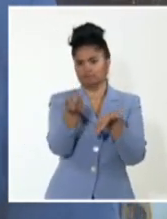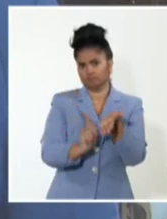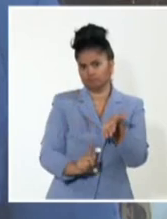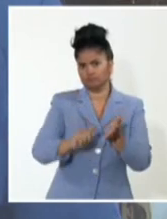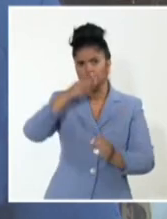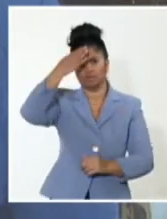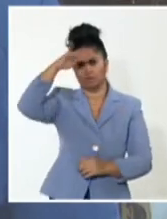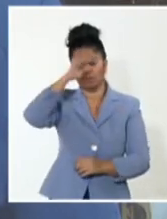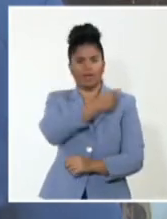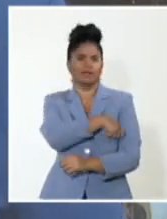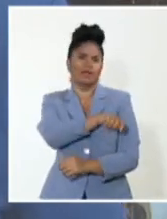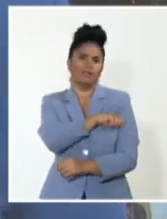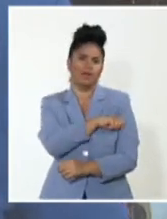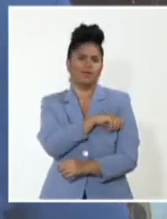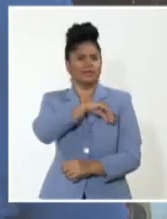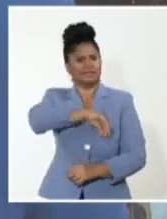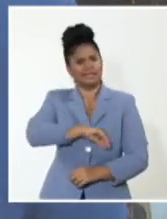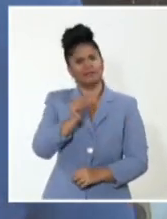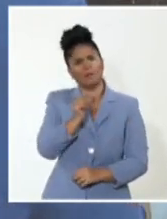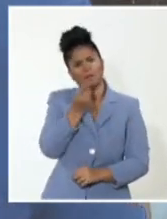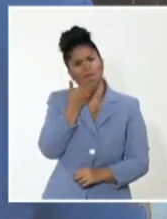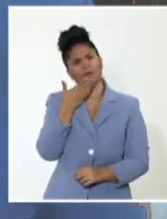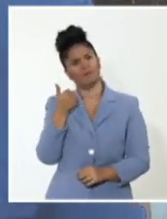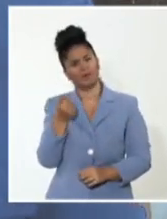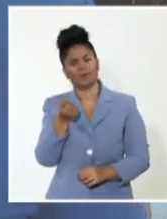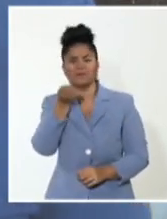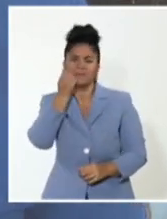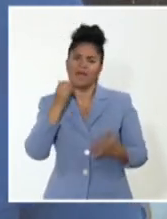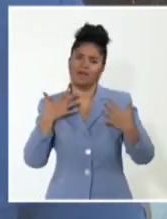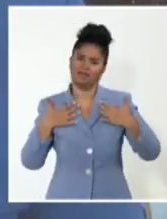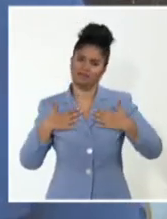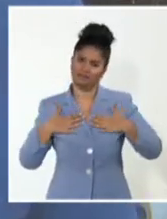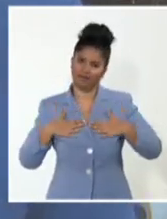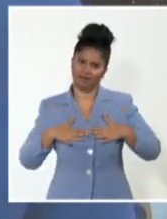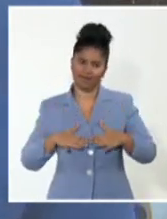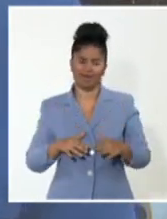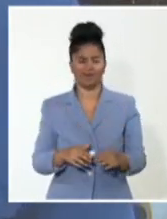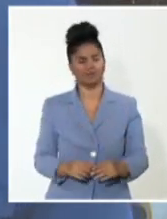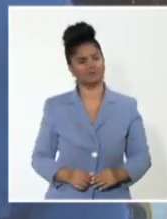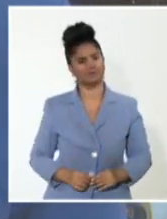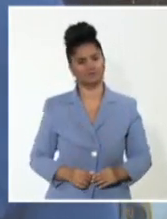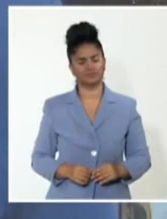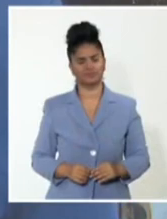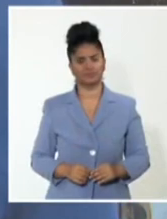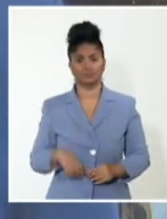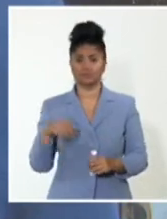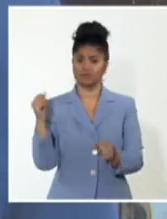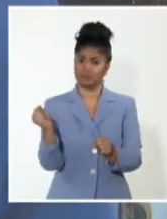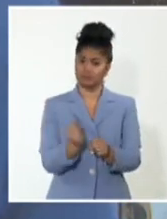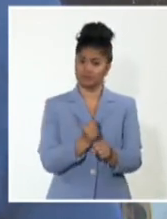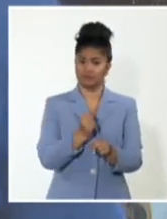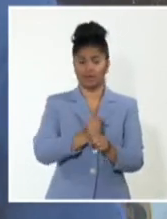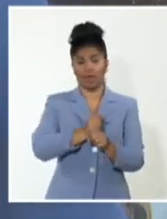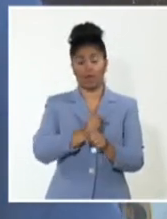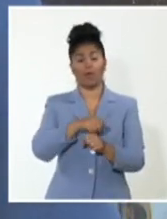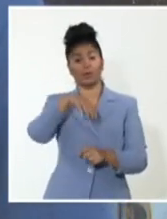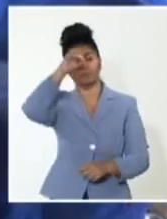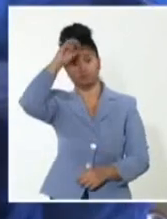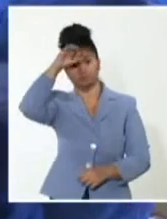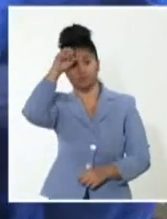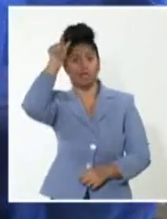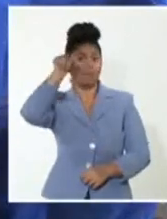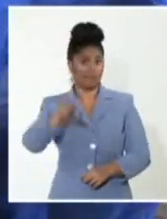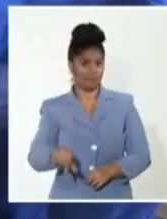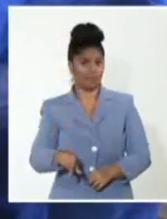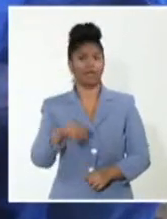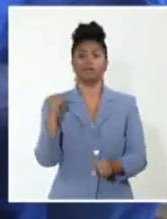que el pueblo sienta de que en el sector eléctrico, en el sector de energía y minas, tiene personas que se ocupan de